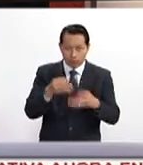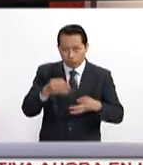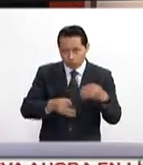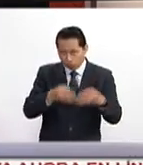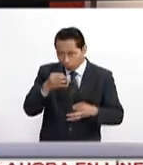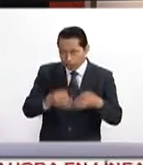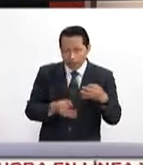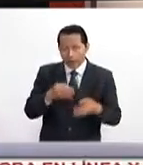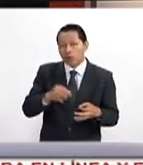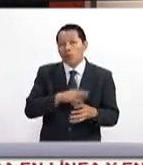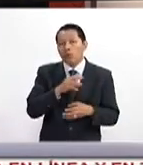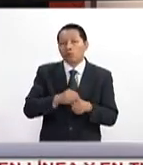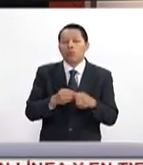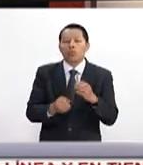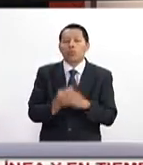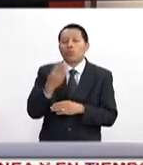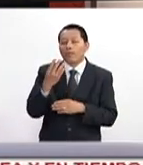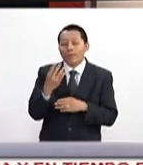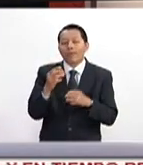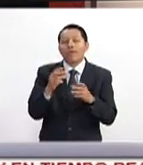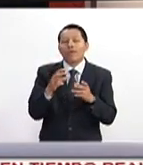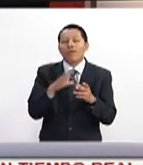juzgado en este nuevo